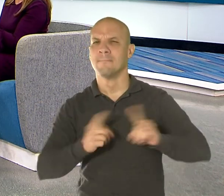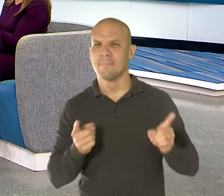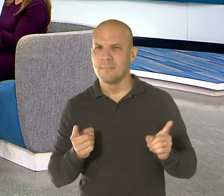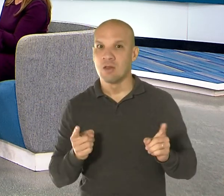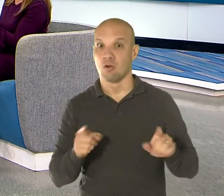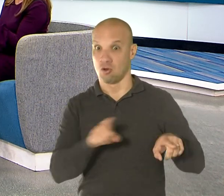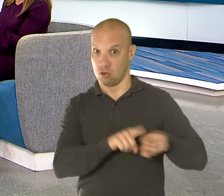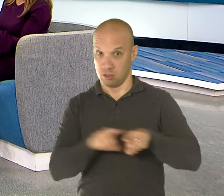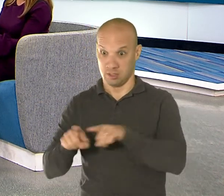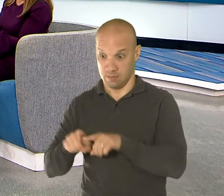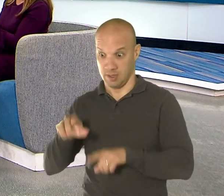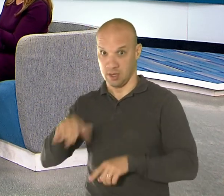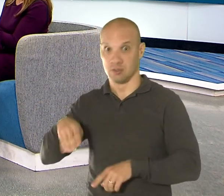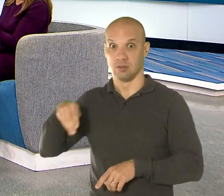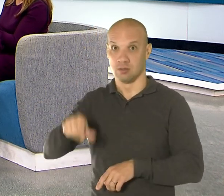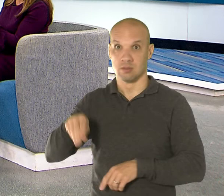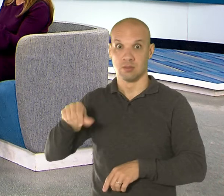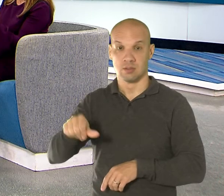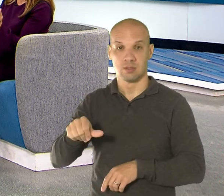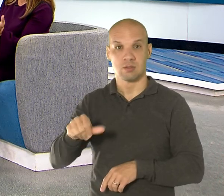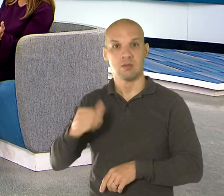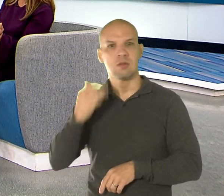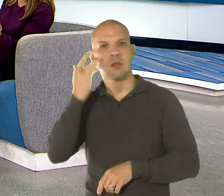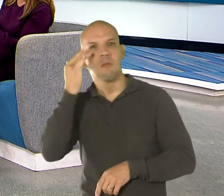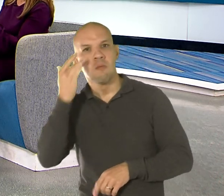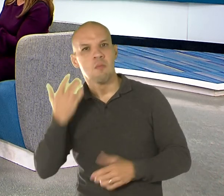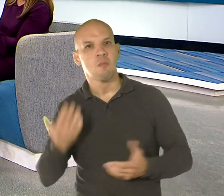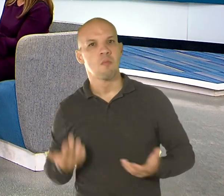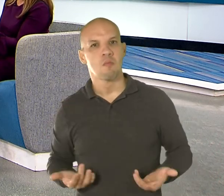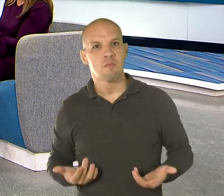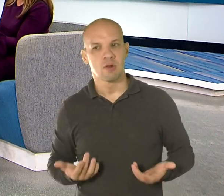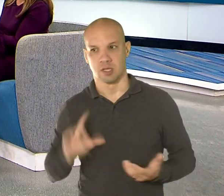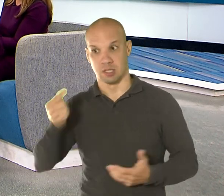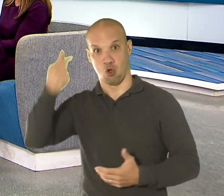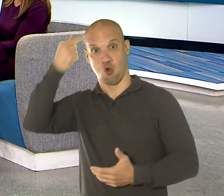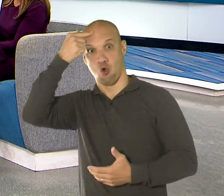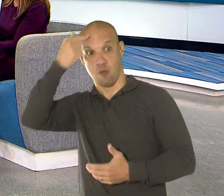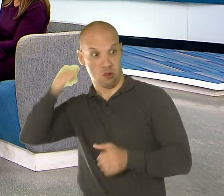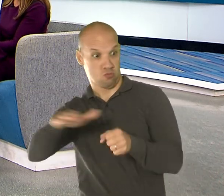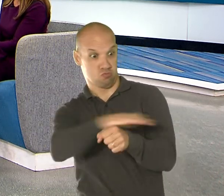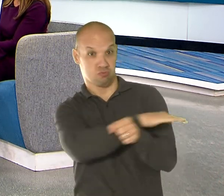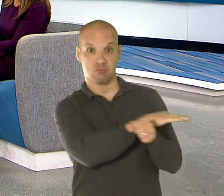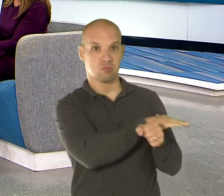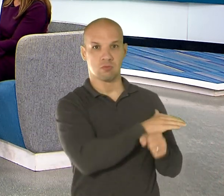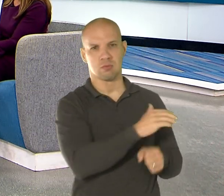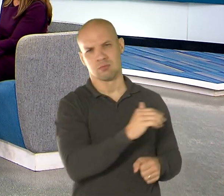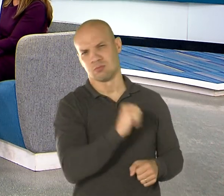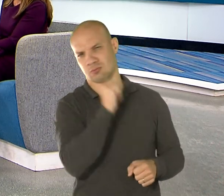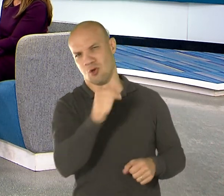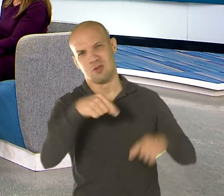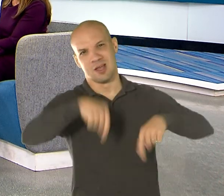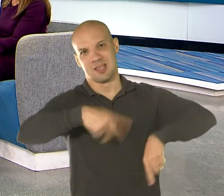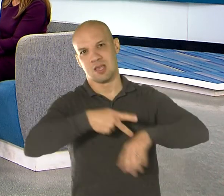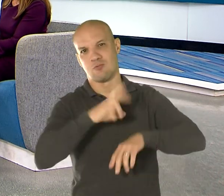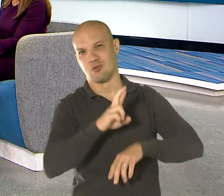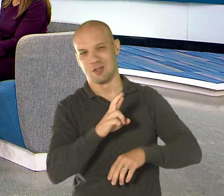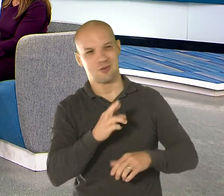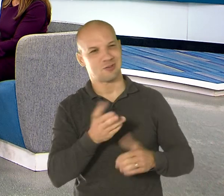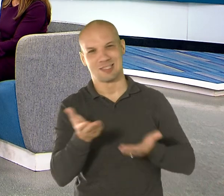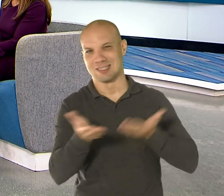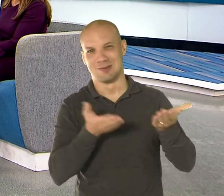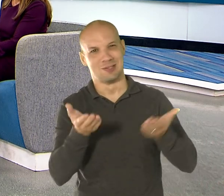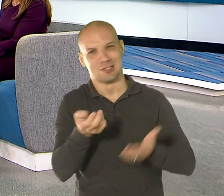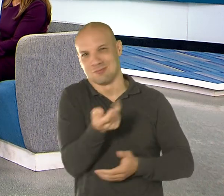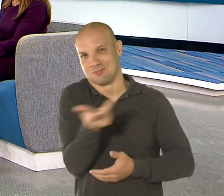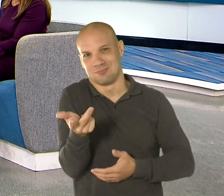valor económico, porque se llena un espacio que no llenan, por ejemplo, los gobiernos. Aquí en Puerto Rico hay pocos servicios. Sí, ciertamente pocos servicios, y